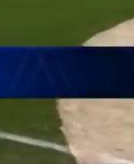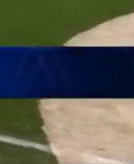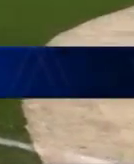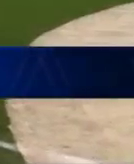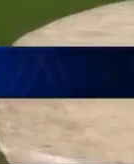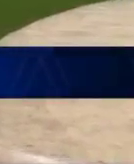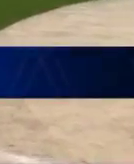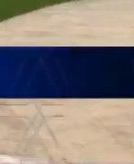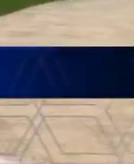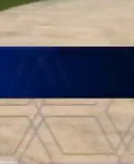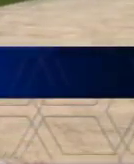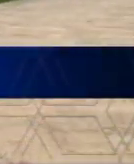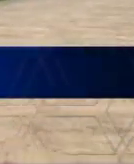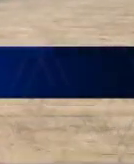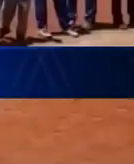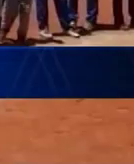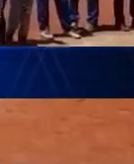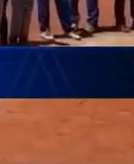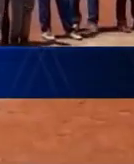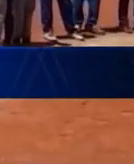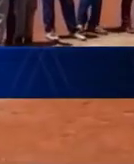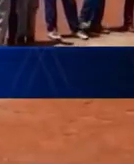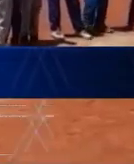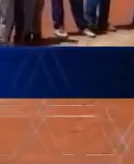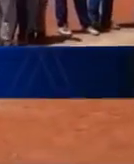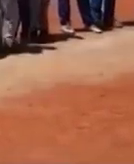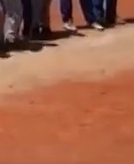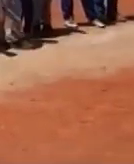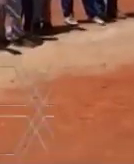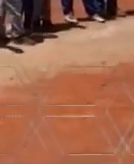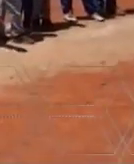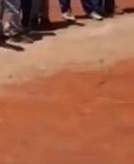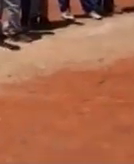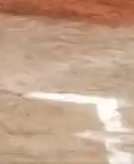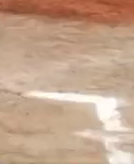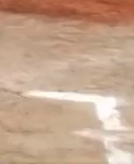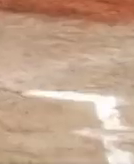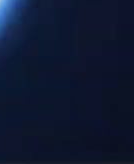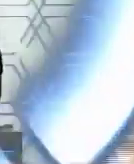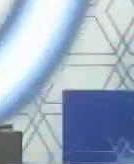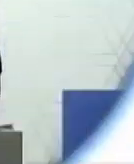Inversión. Inaugurado Complejo Deportivo Hugo Chávez en el estado Sucre.